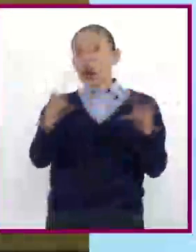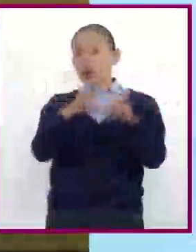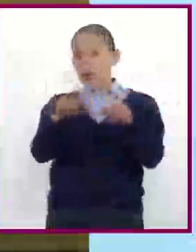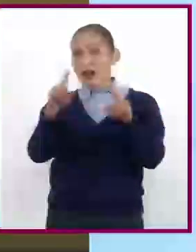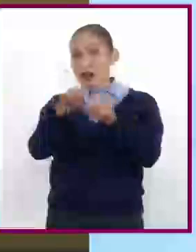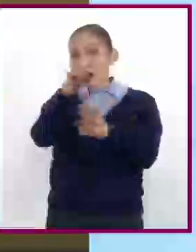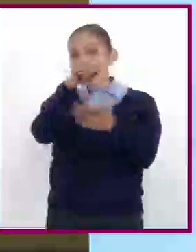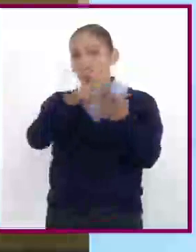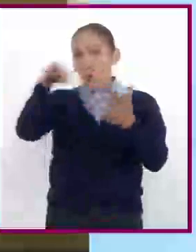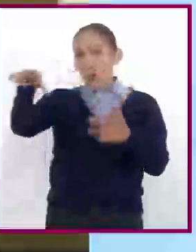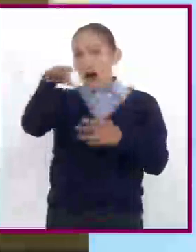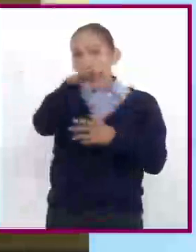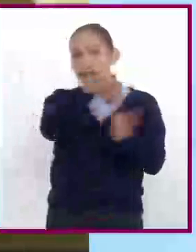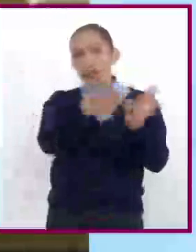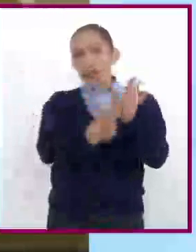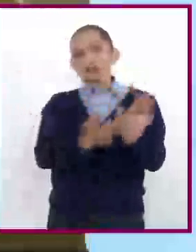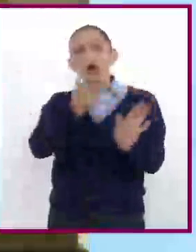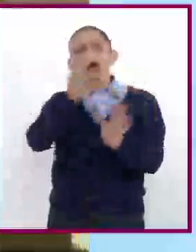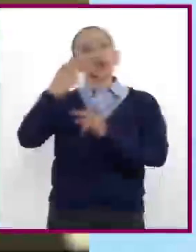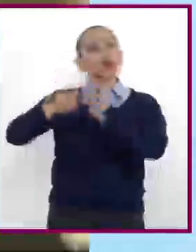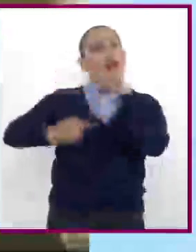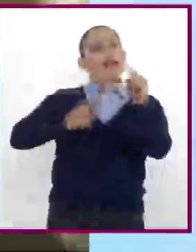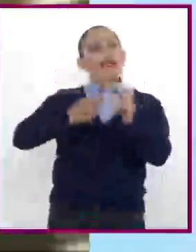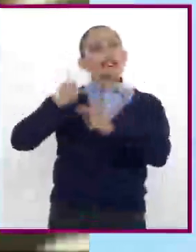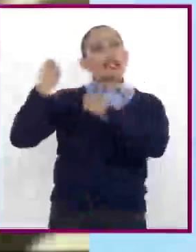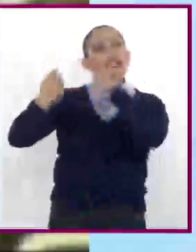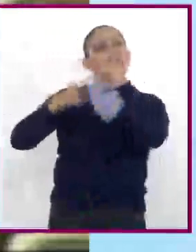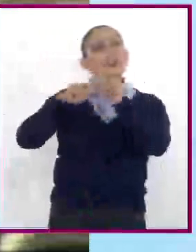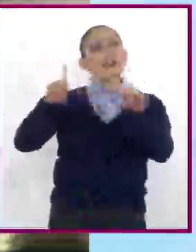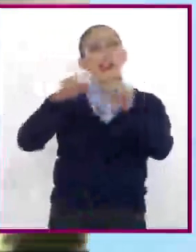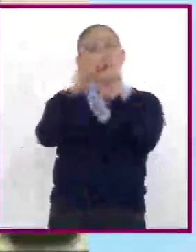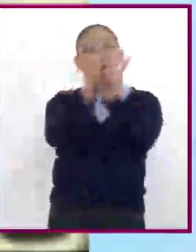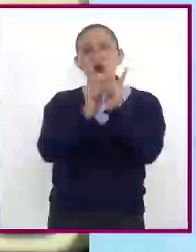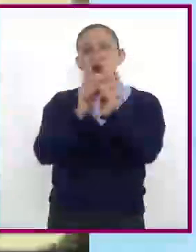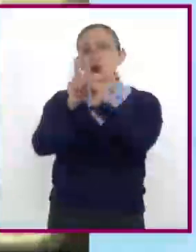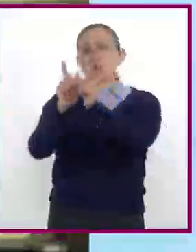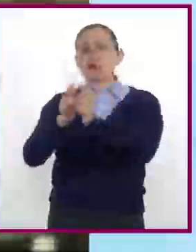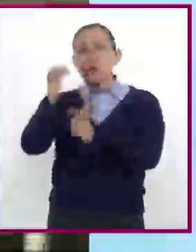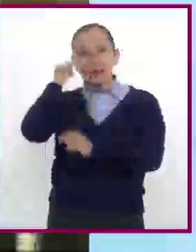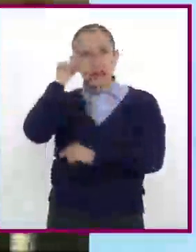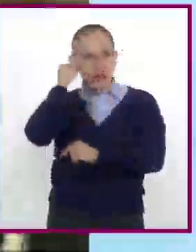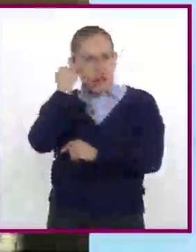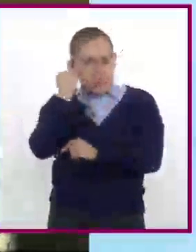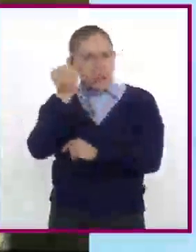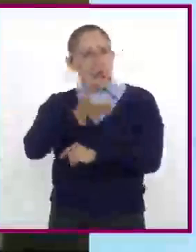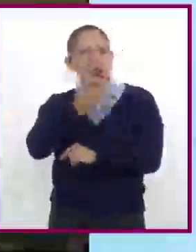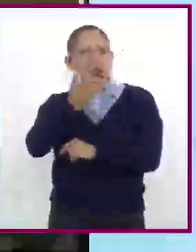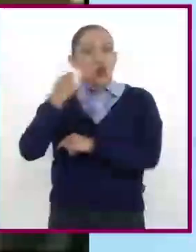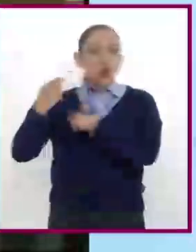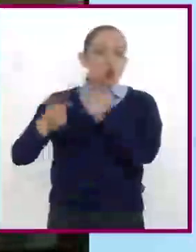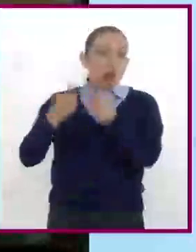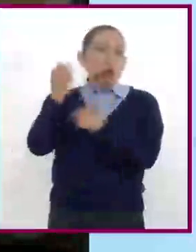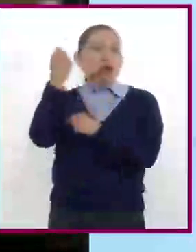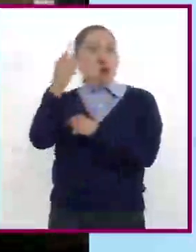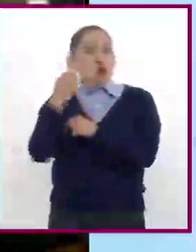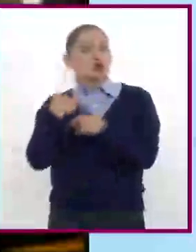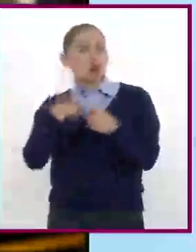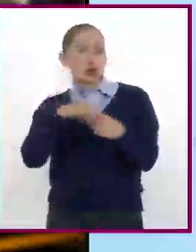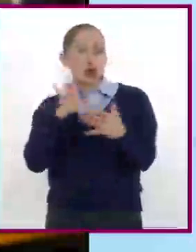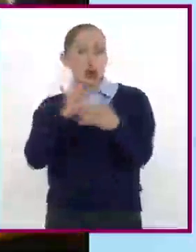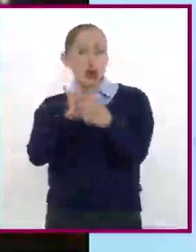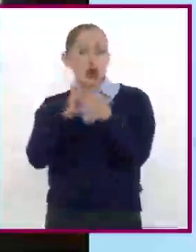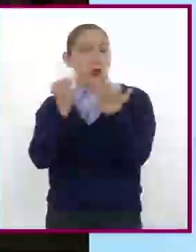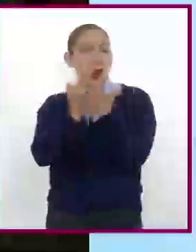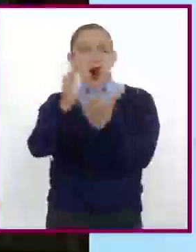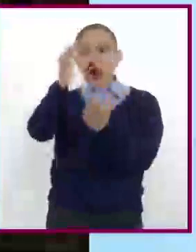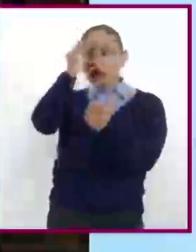distintos escenarios que muestran costumbres y tradiciones de diversos grupos étnicos. Costumbres que algunos compartimos y